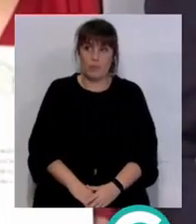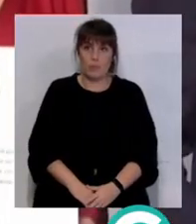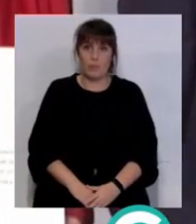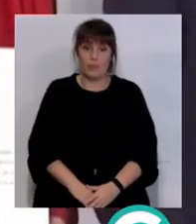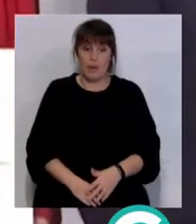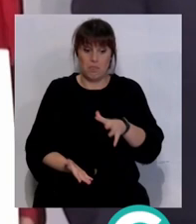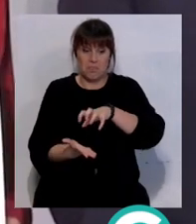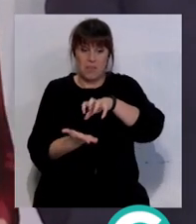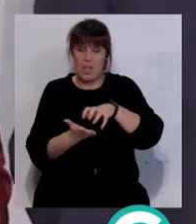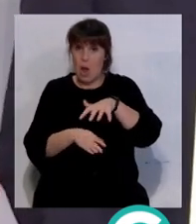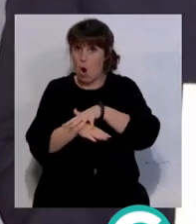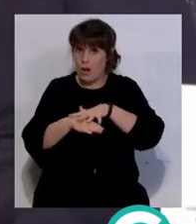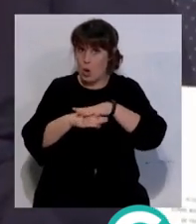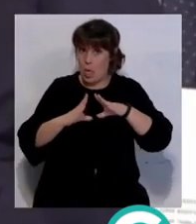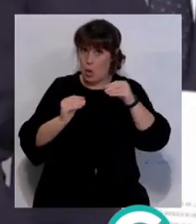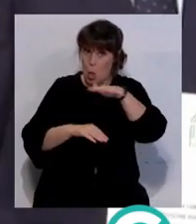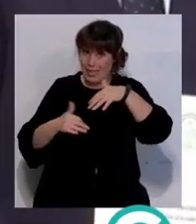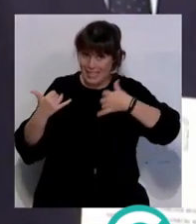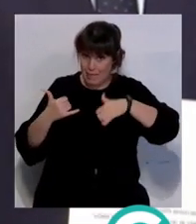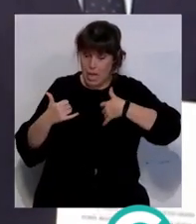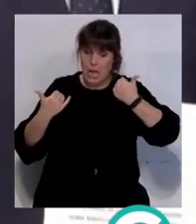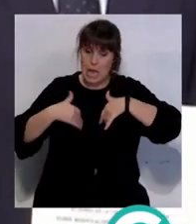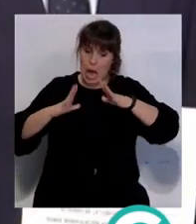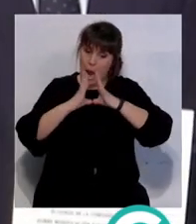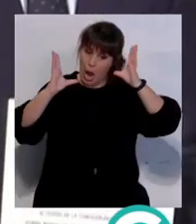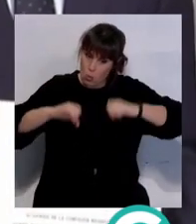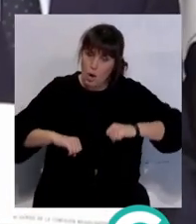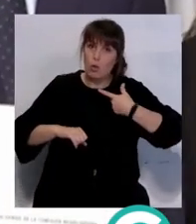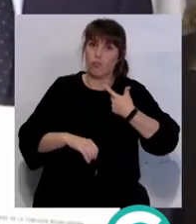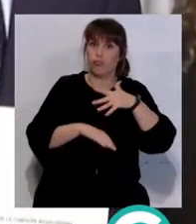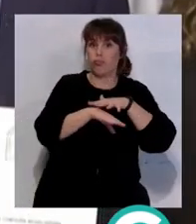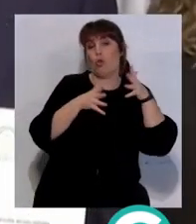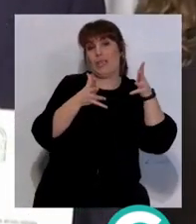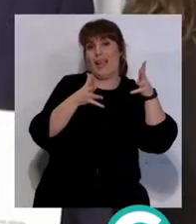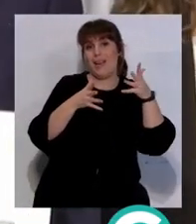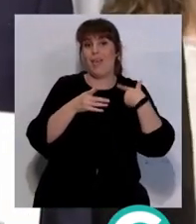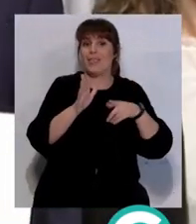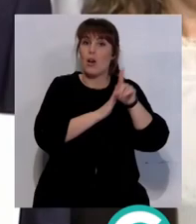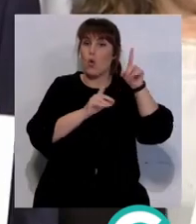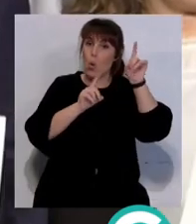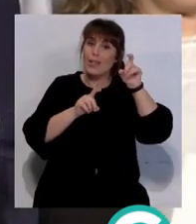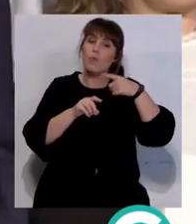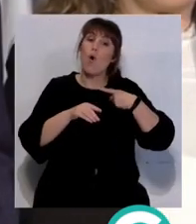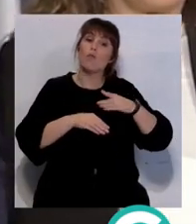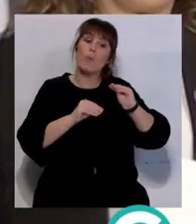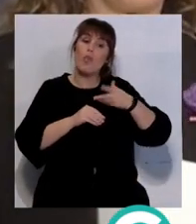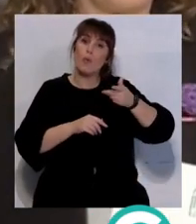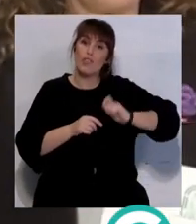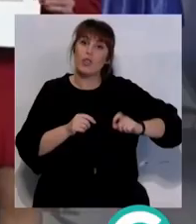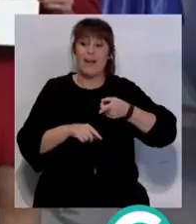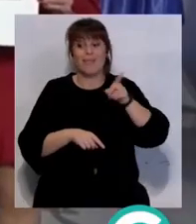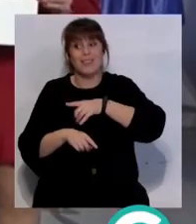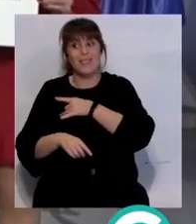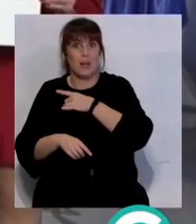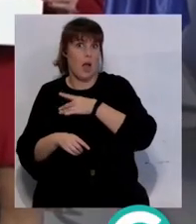La sede del Gobierno andaluz en Sevilla ha acogido la firma del acuerdo entre la Consejería de Desarrollo Educativo y Formación Profesional y los